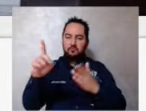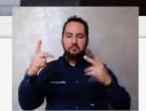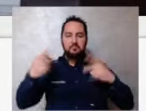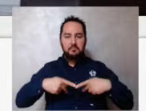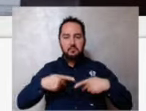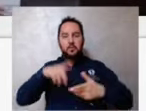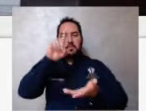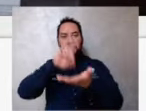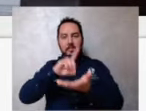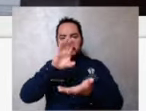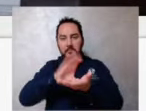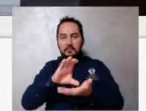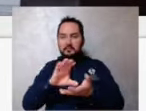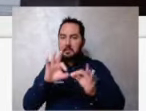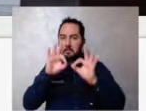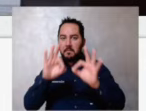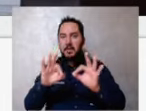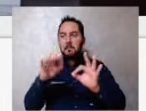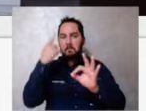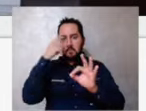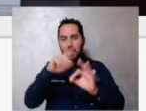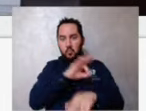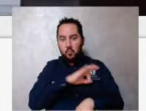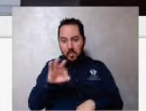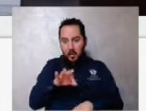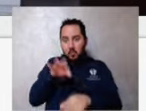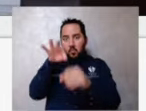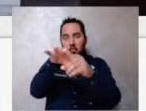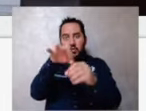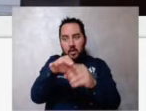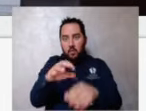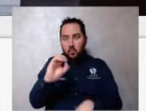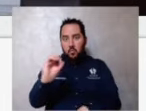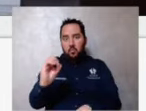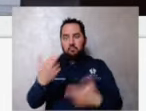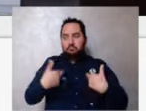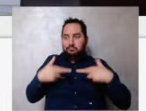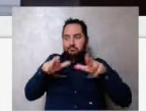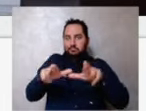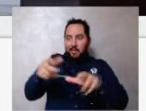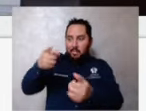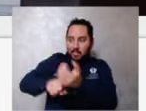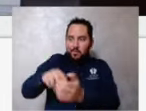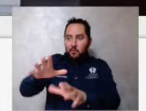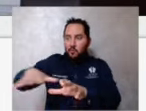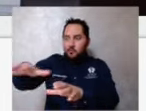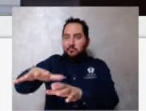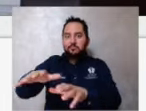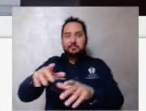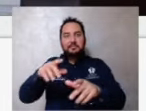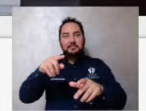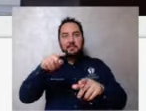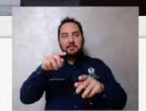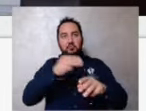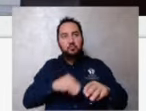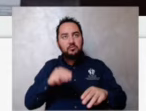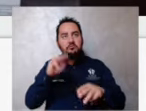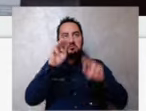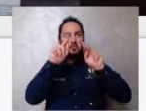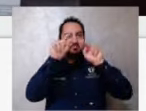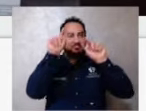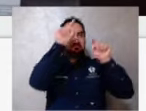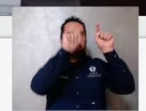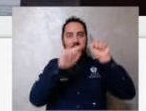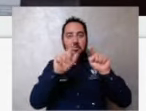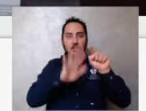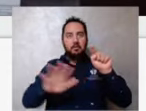con discapacidad de ser votadas, tener representación dentro del Congreso del Estado y de los ayuntamientos, así como de